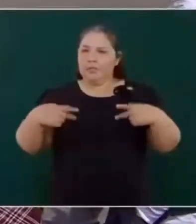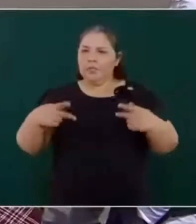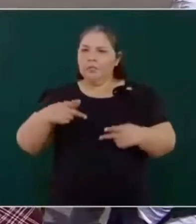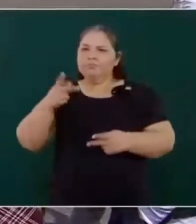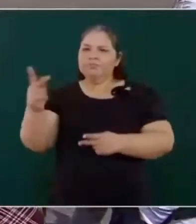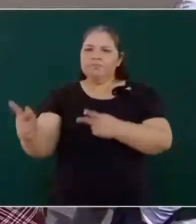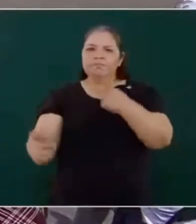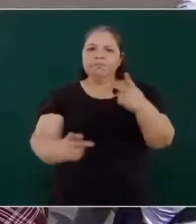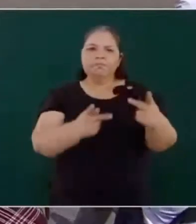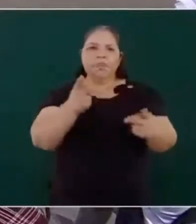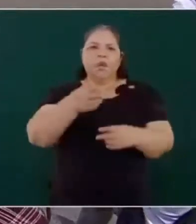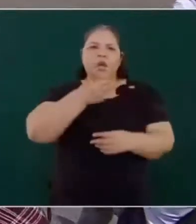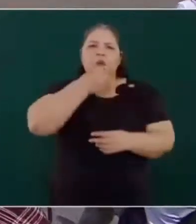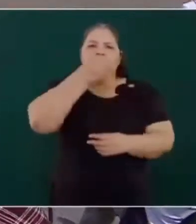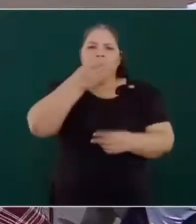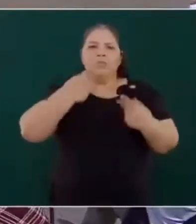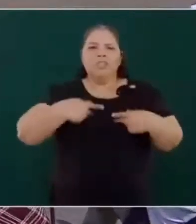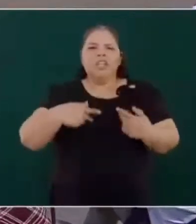su percepción